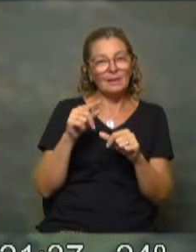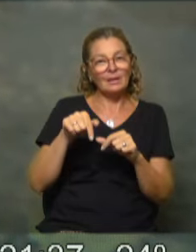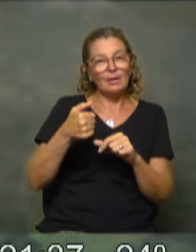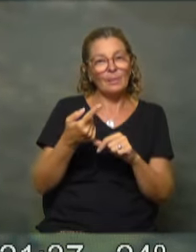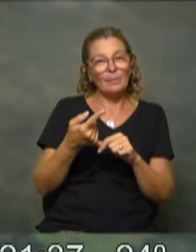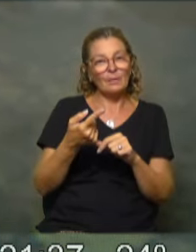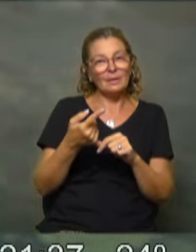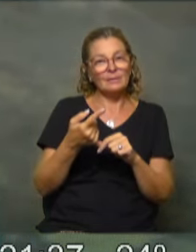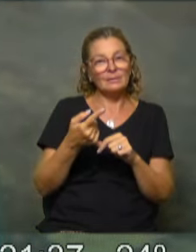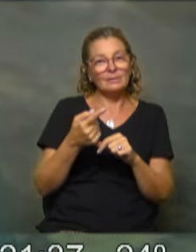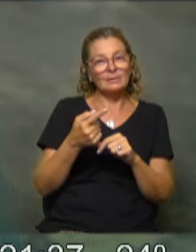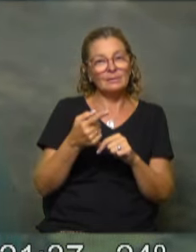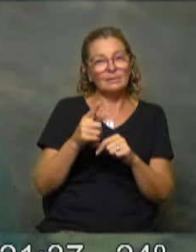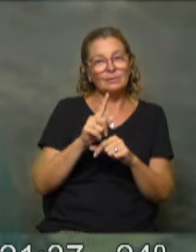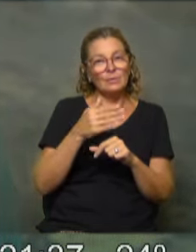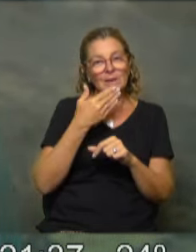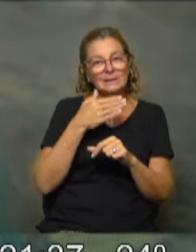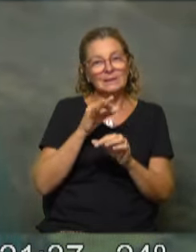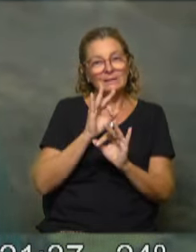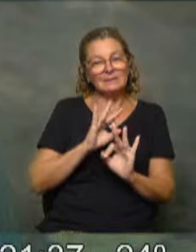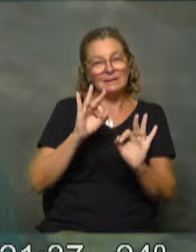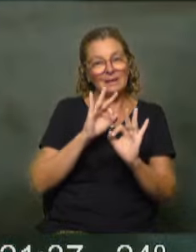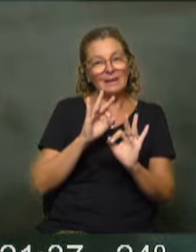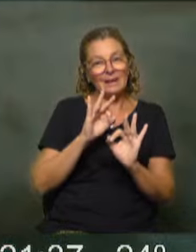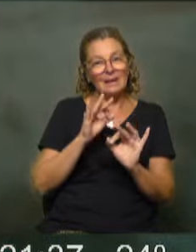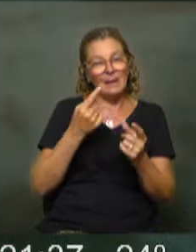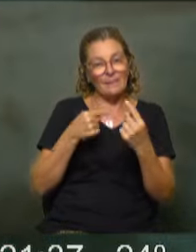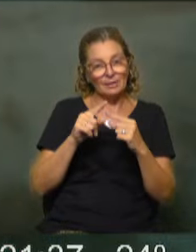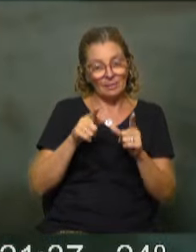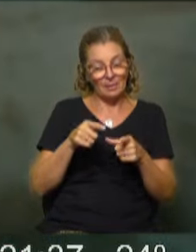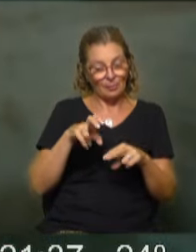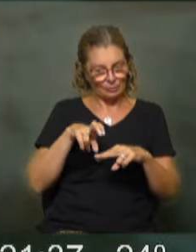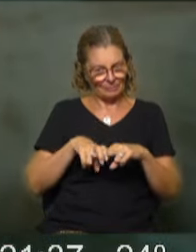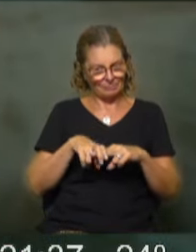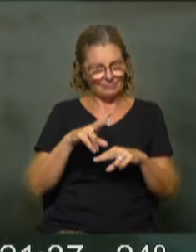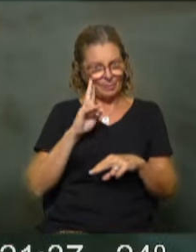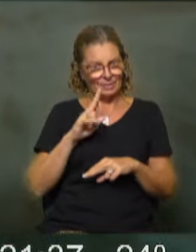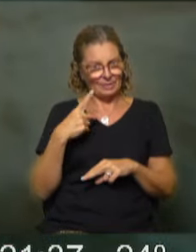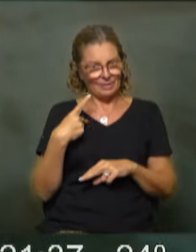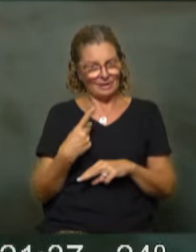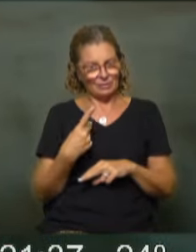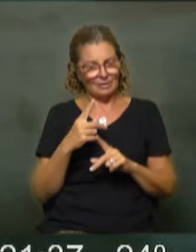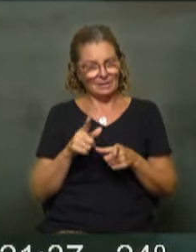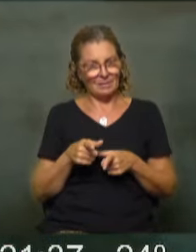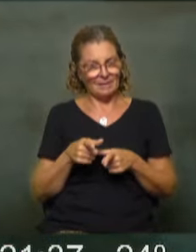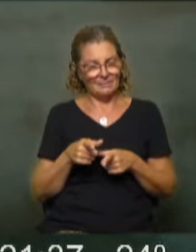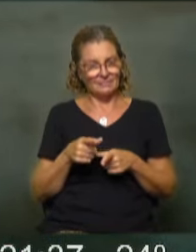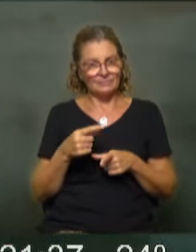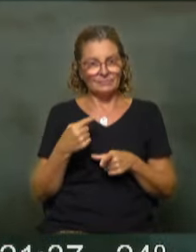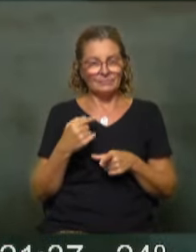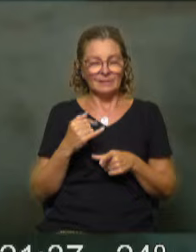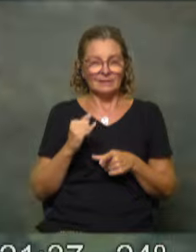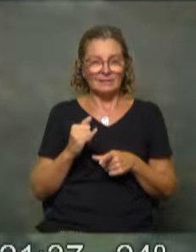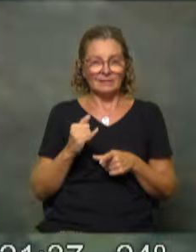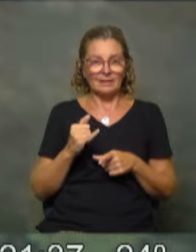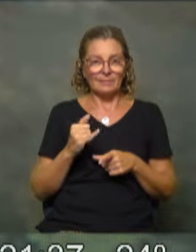al salir, no me diga, no entendí nada. Claro. ¿No? Pero vos te pones también, o sea, vos sos público también, sos directora y público, sí, a la vez. A mí me